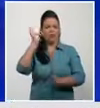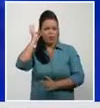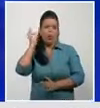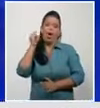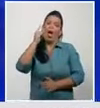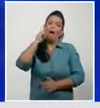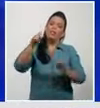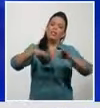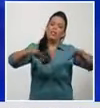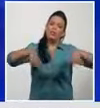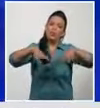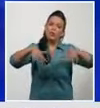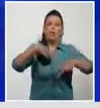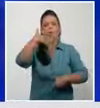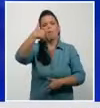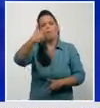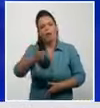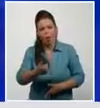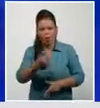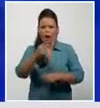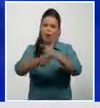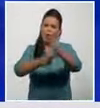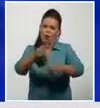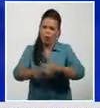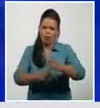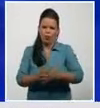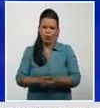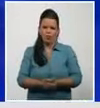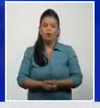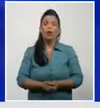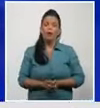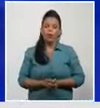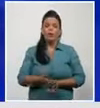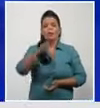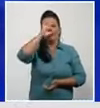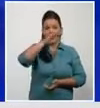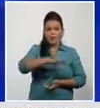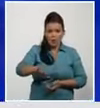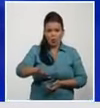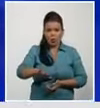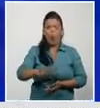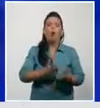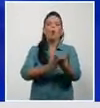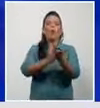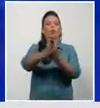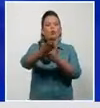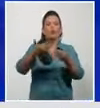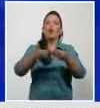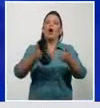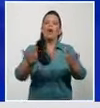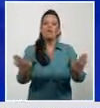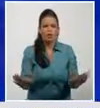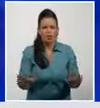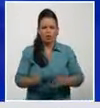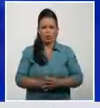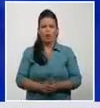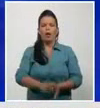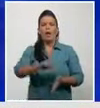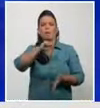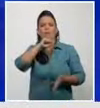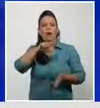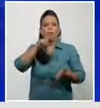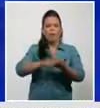epidemiológica en Guantánamo. De hecho, los círculos infantiles de estos dos territorios continúan prestando servicios a aquellas madres trabajadoras